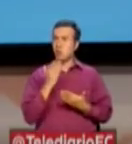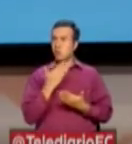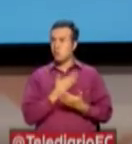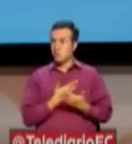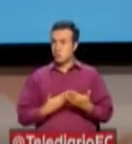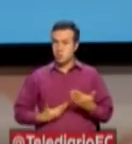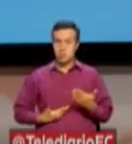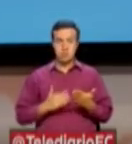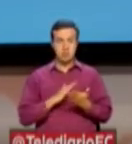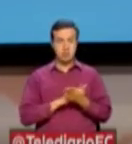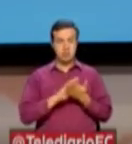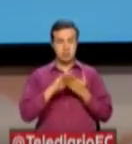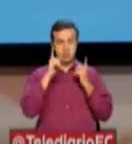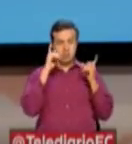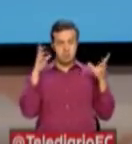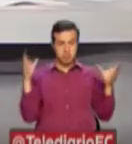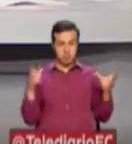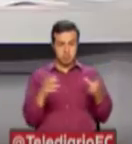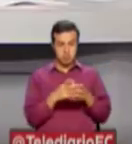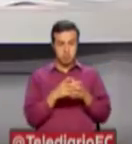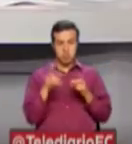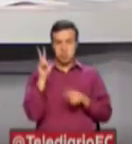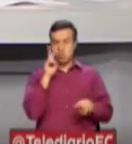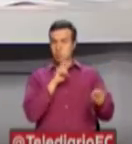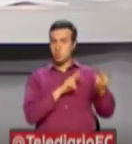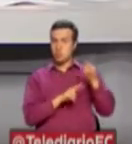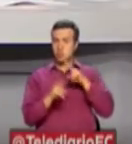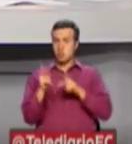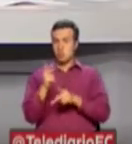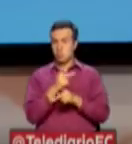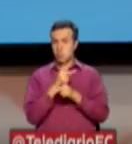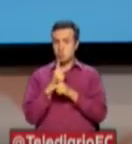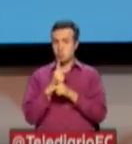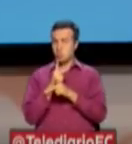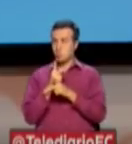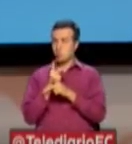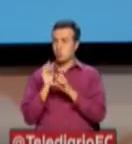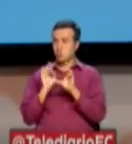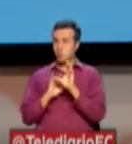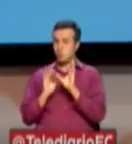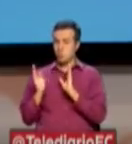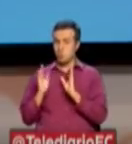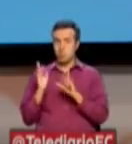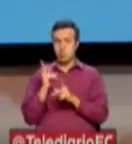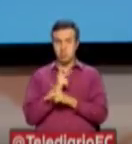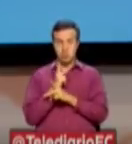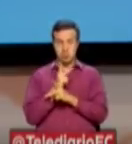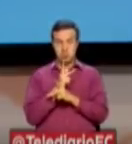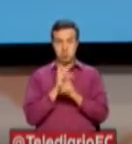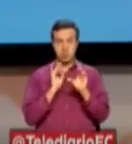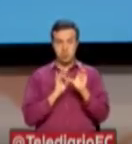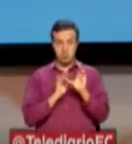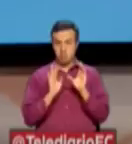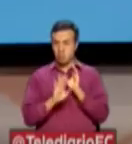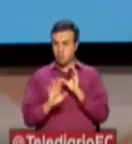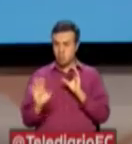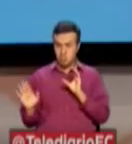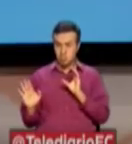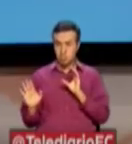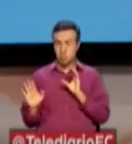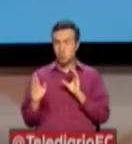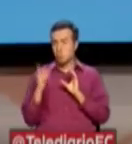la función de transparencia sí pero debe ser evaluada por el consejo de transición el consejo de transición efectivamente tiene